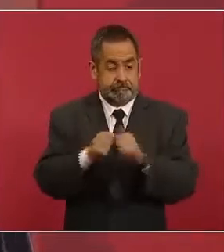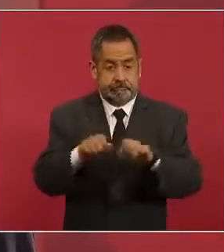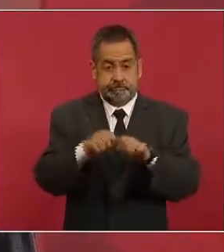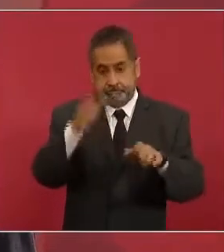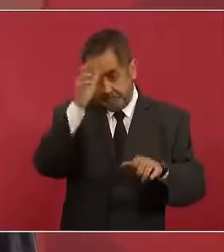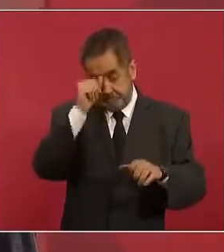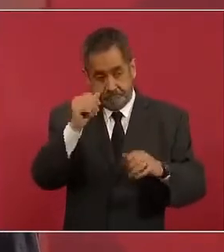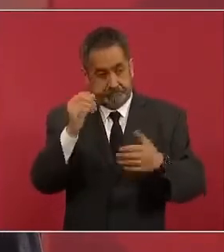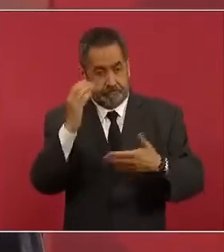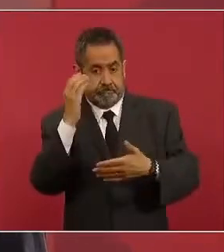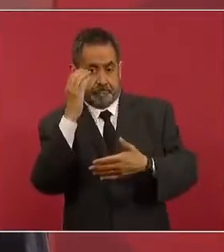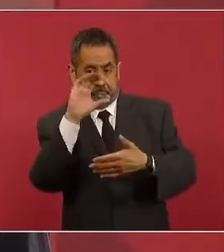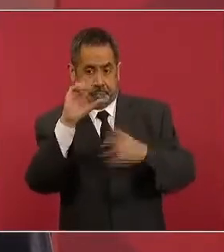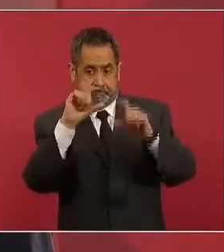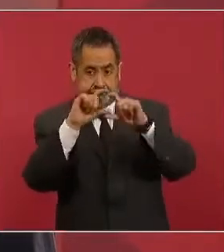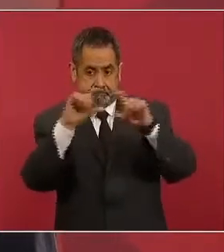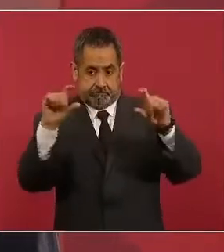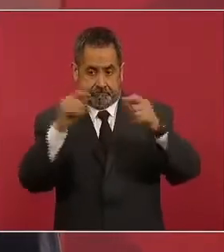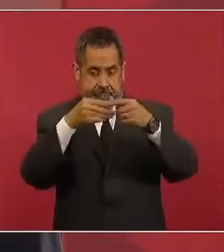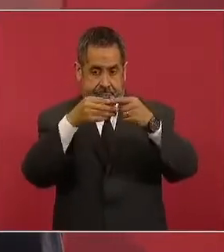un capítulo